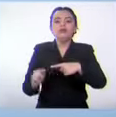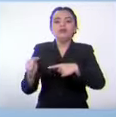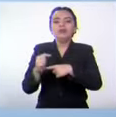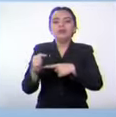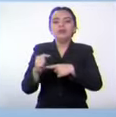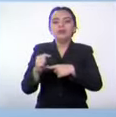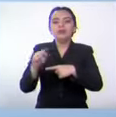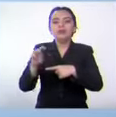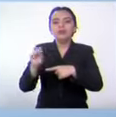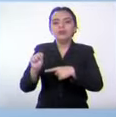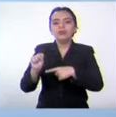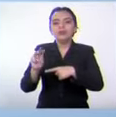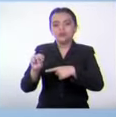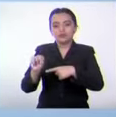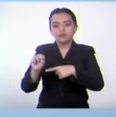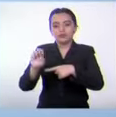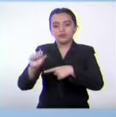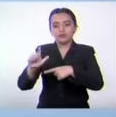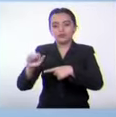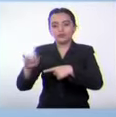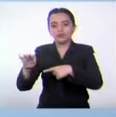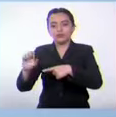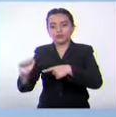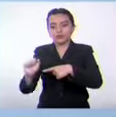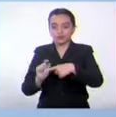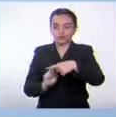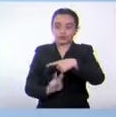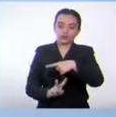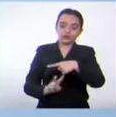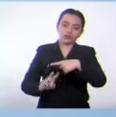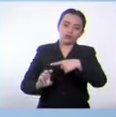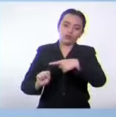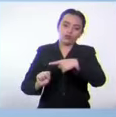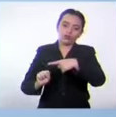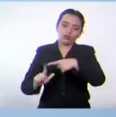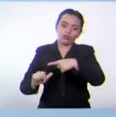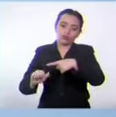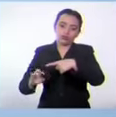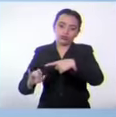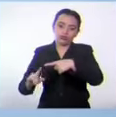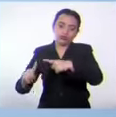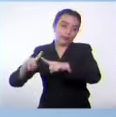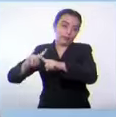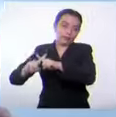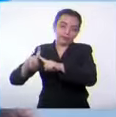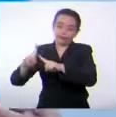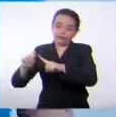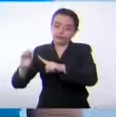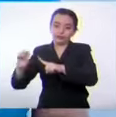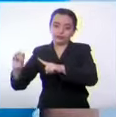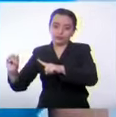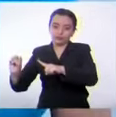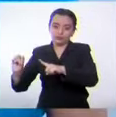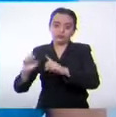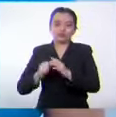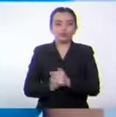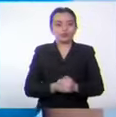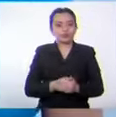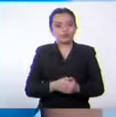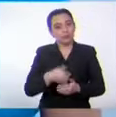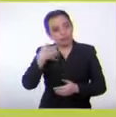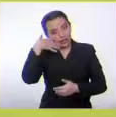soluto dividido entre el volumen de solución multiplicado por 100. Veamos un